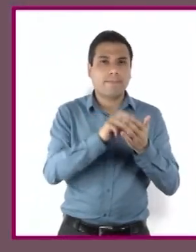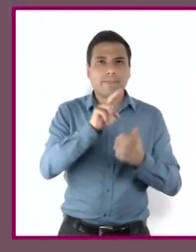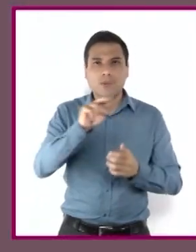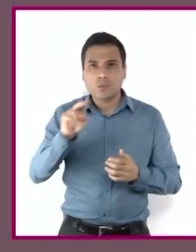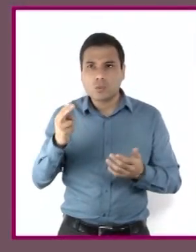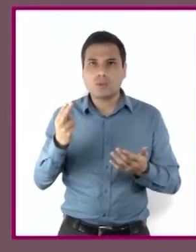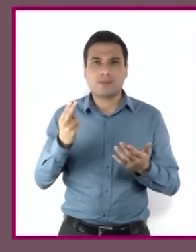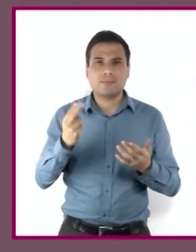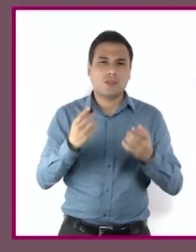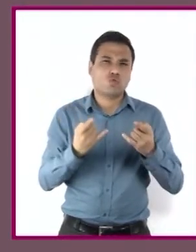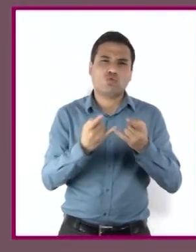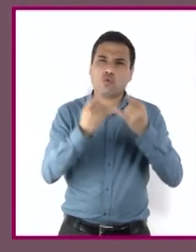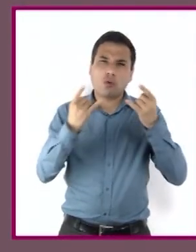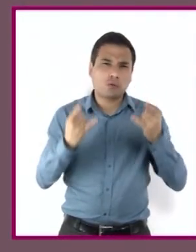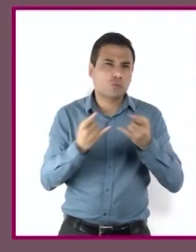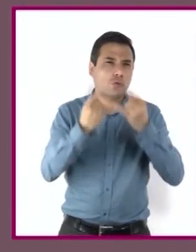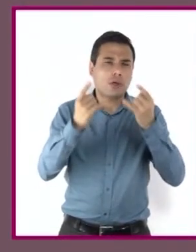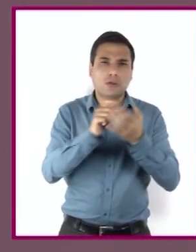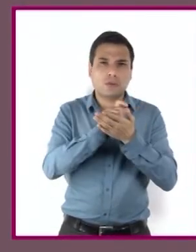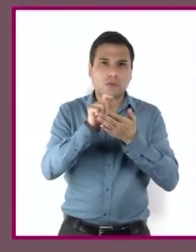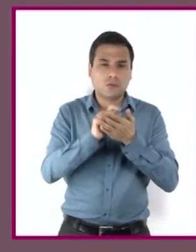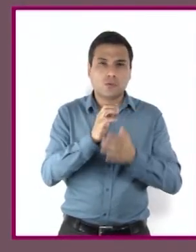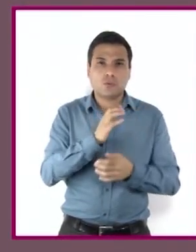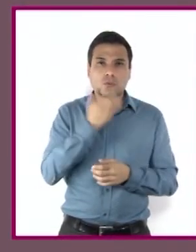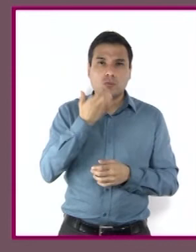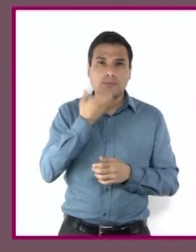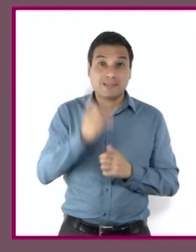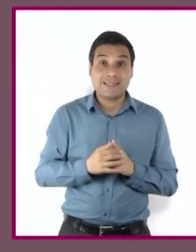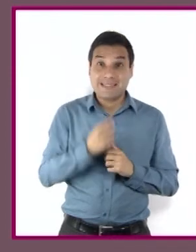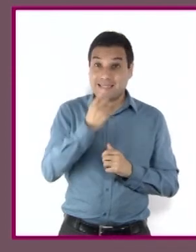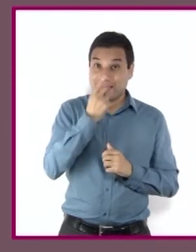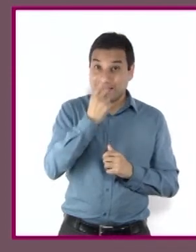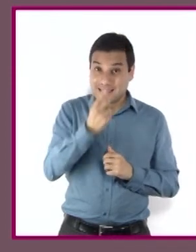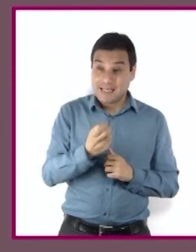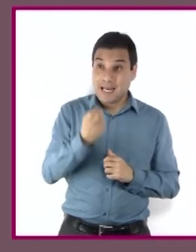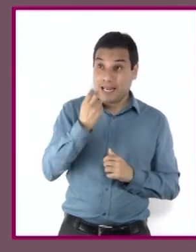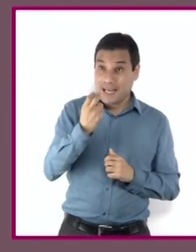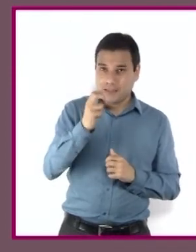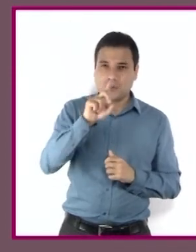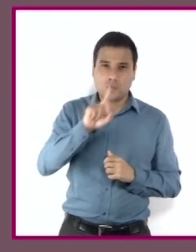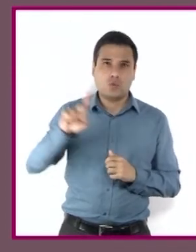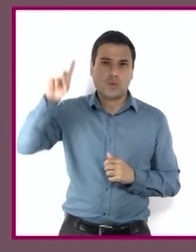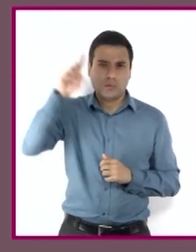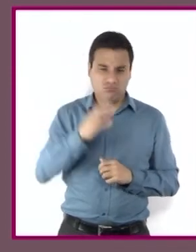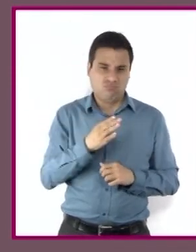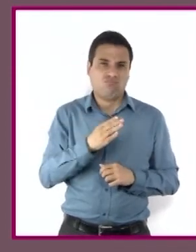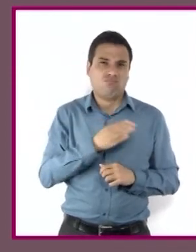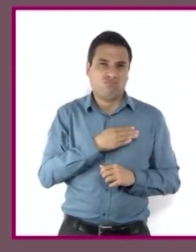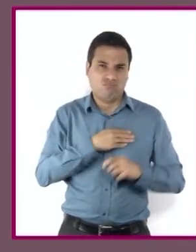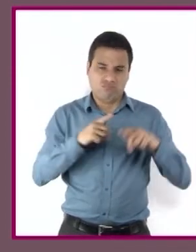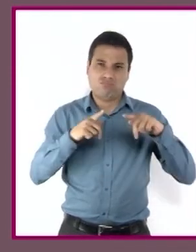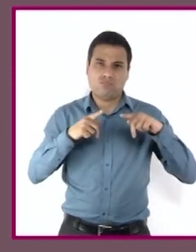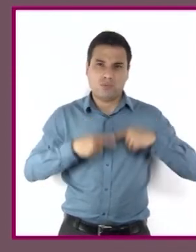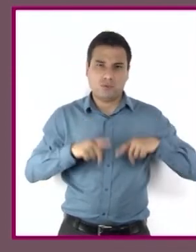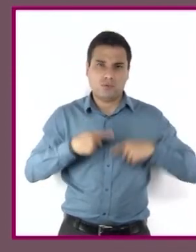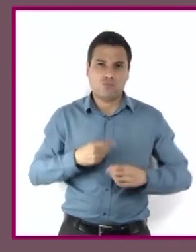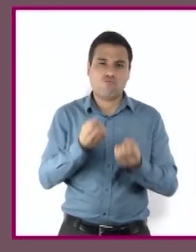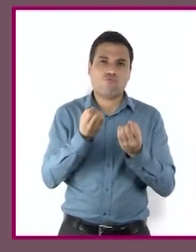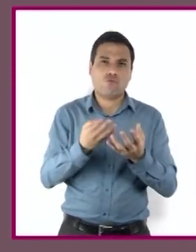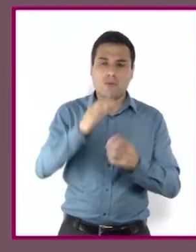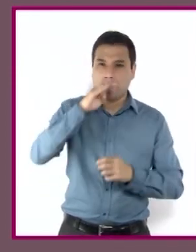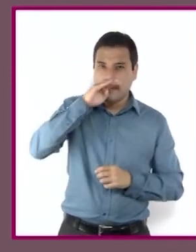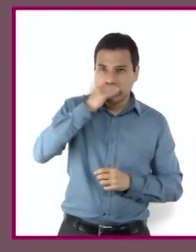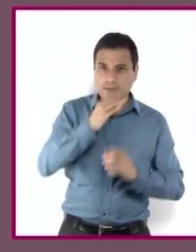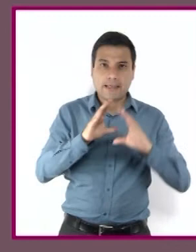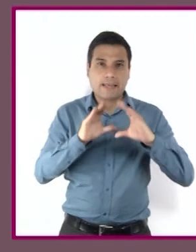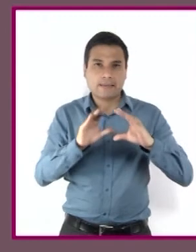mitos, pues lo consideraban como el benefactor de la humanidad al entregarles el maíz, enseñarles a medir el